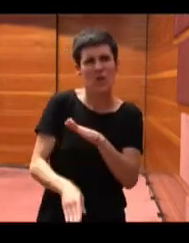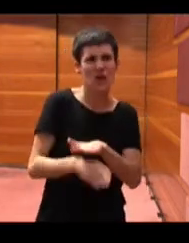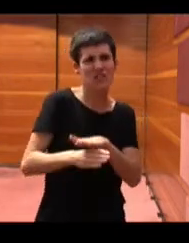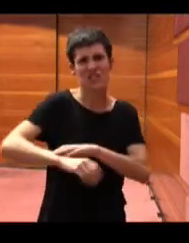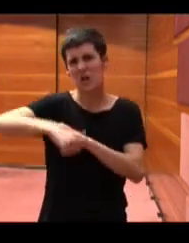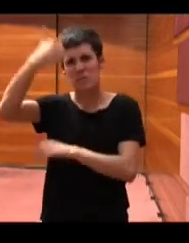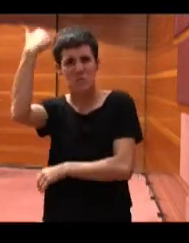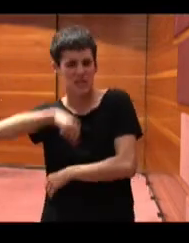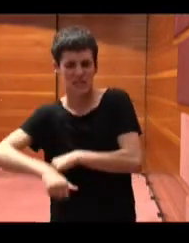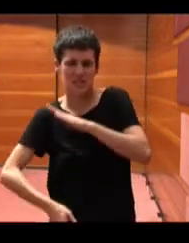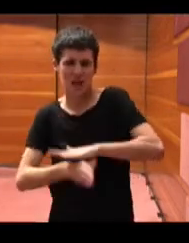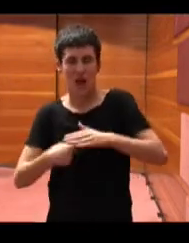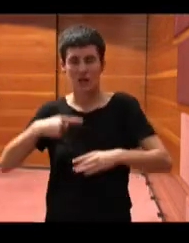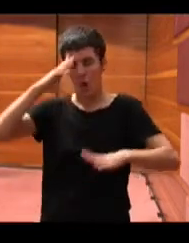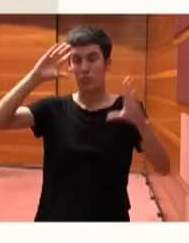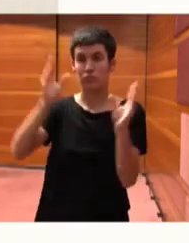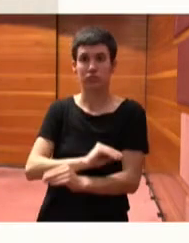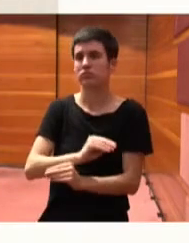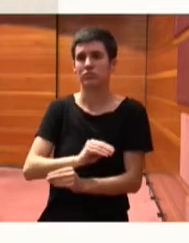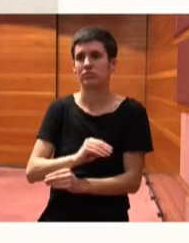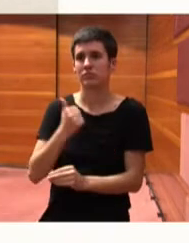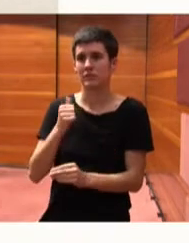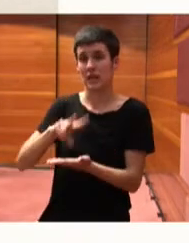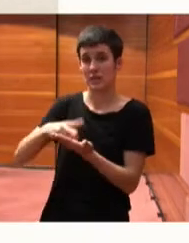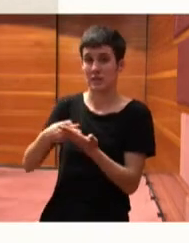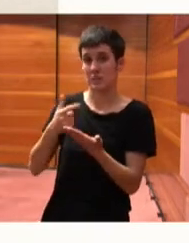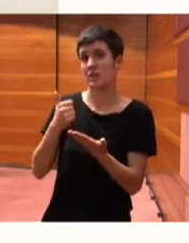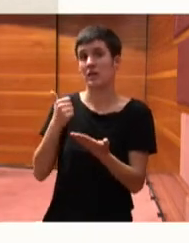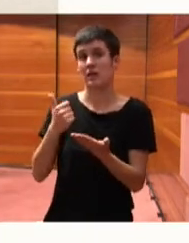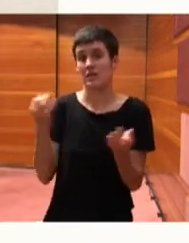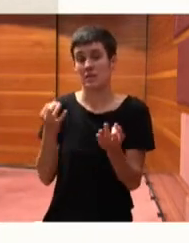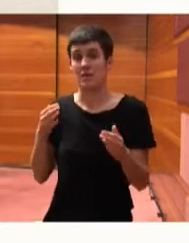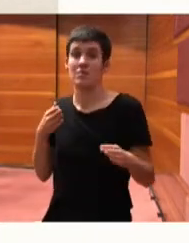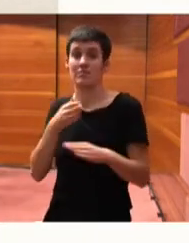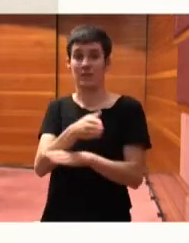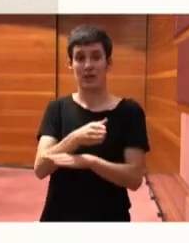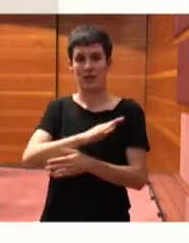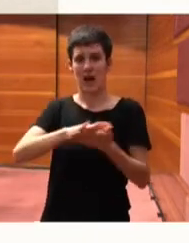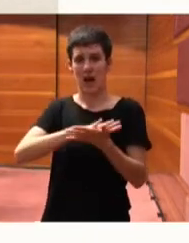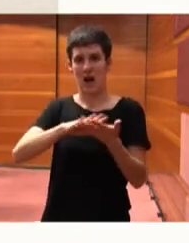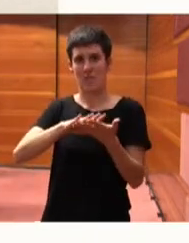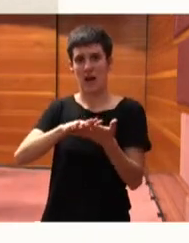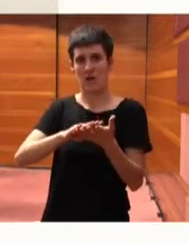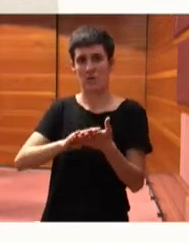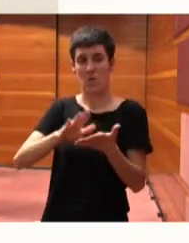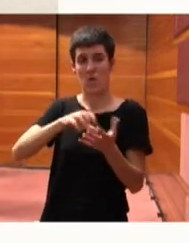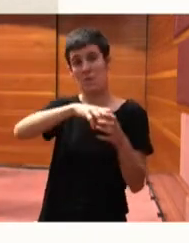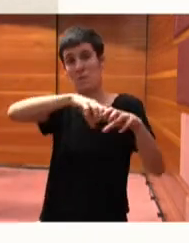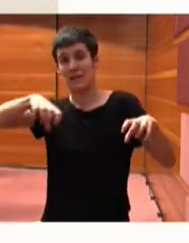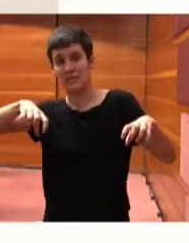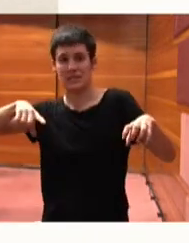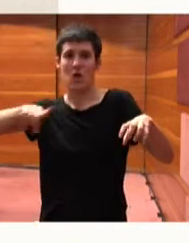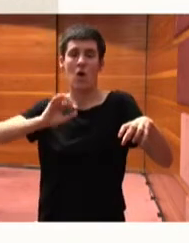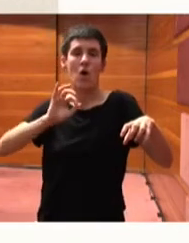muy machista, estoy en shock, esta es intérprete y encima se tenía que ir a hablar del Brexit, no digo more, o